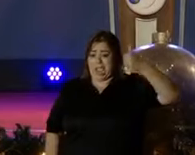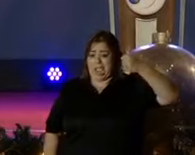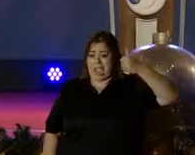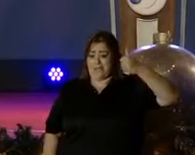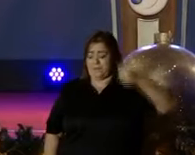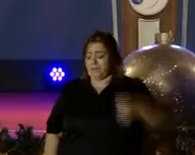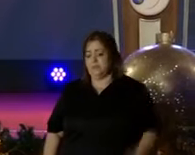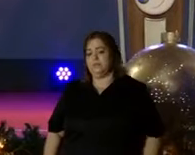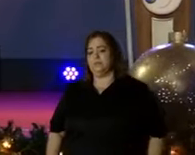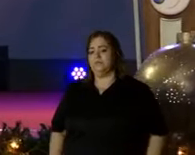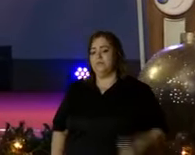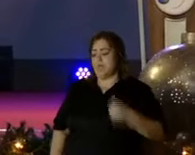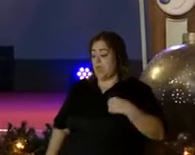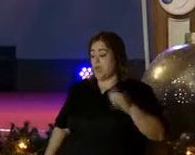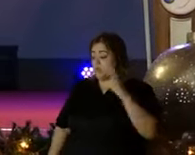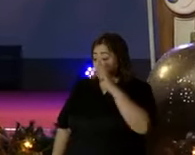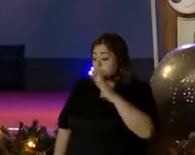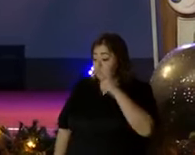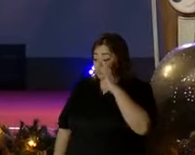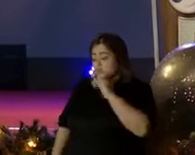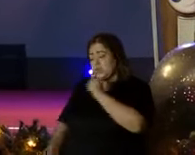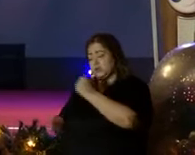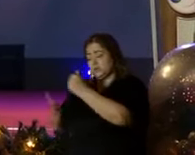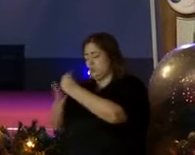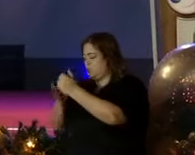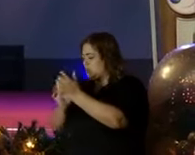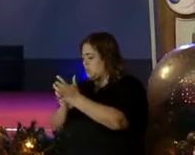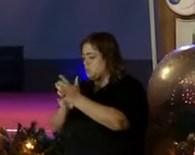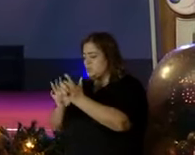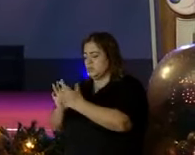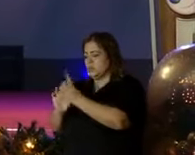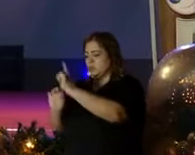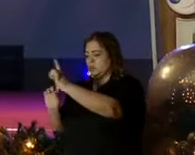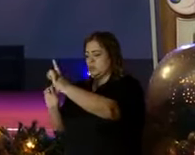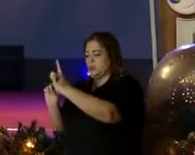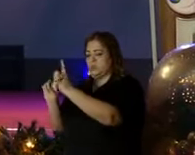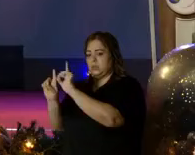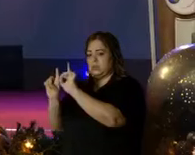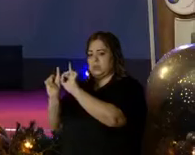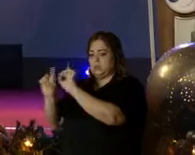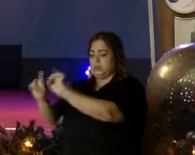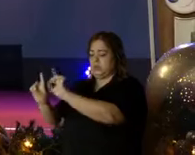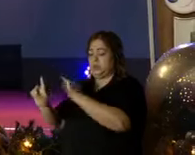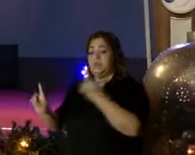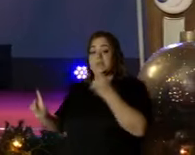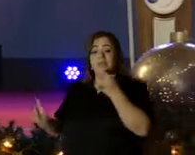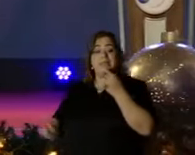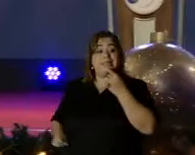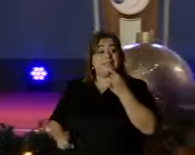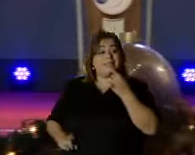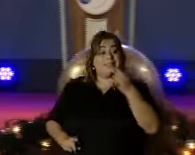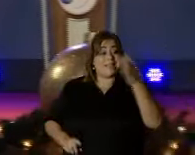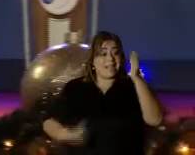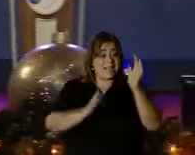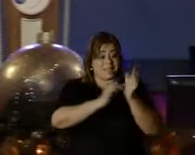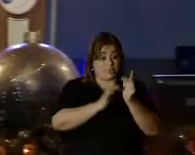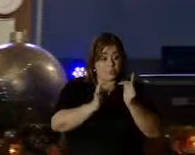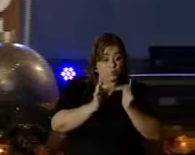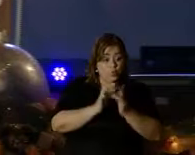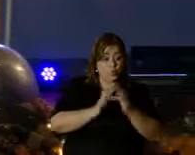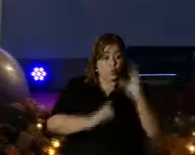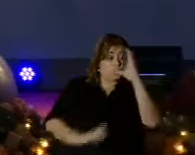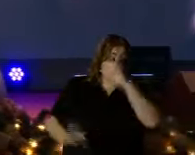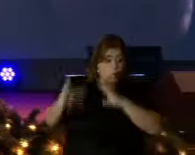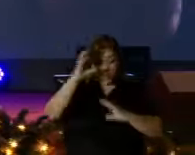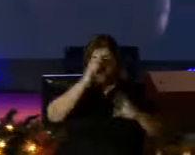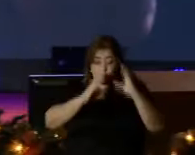ir a buscar ayuda donde Jesús. Y el que a mí viene, dice el Señor, yo no lo echo afuera.